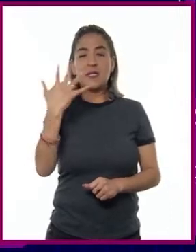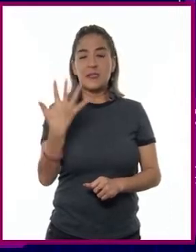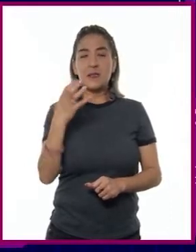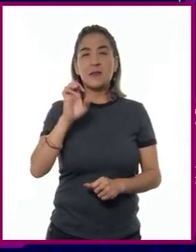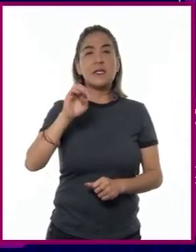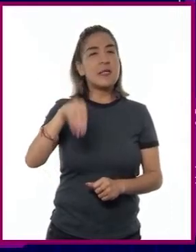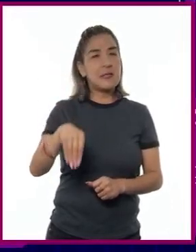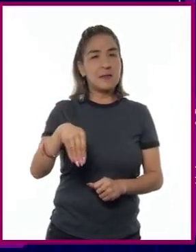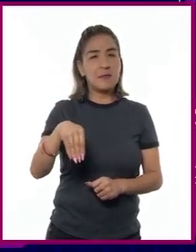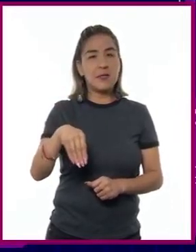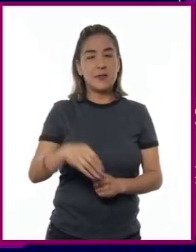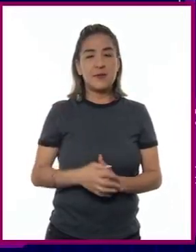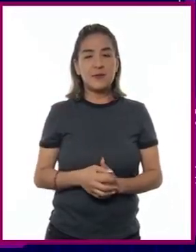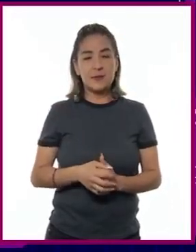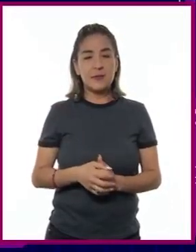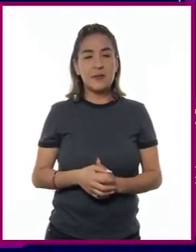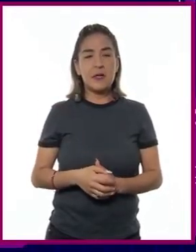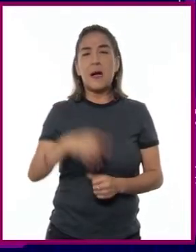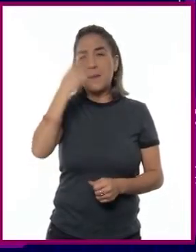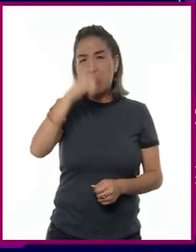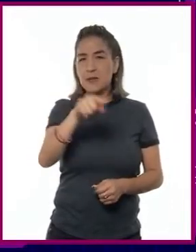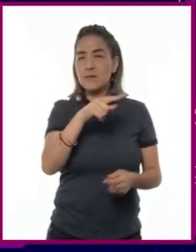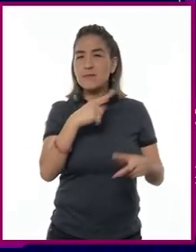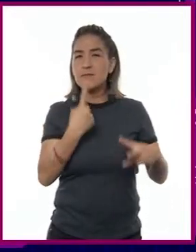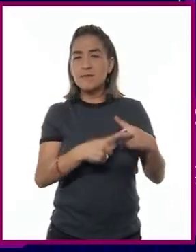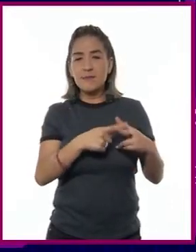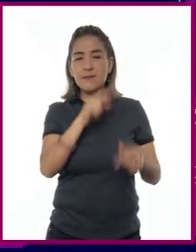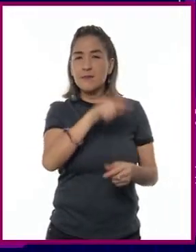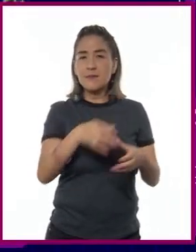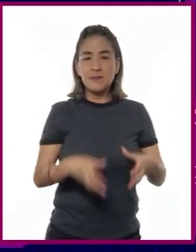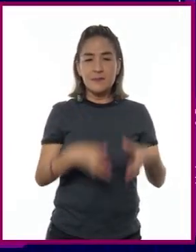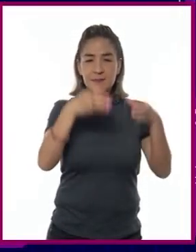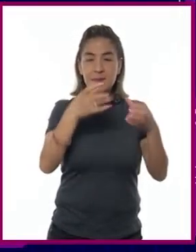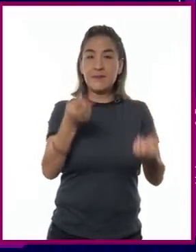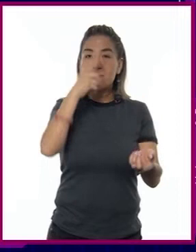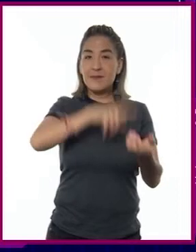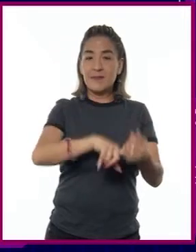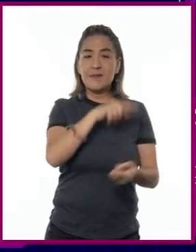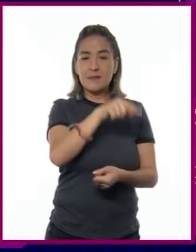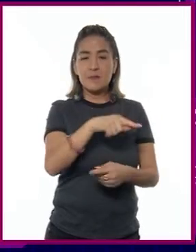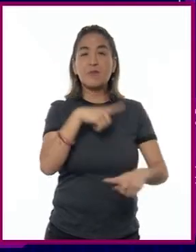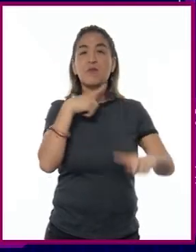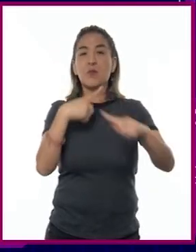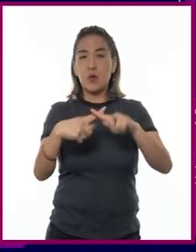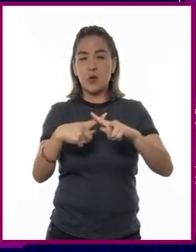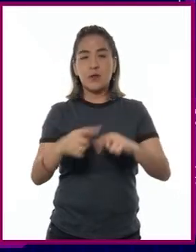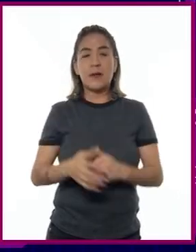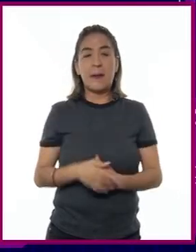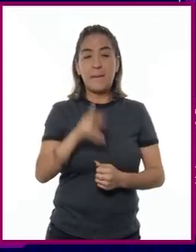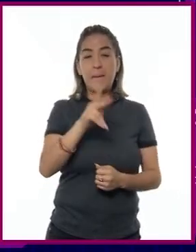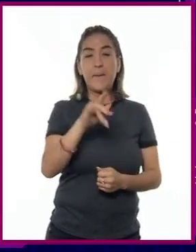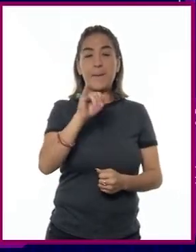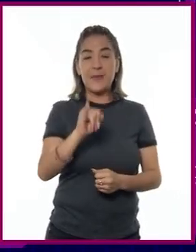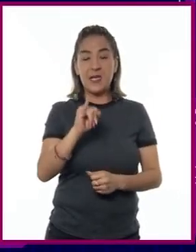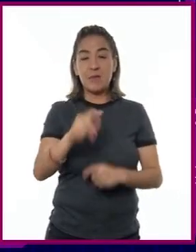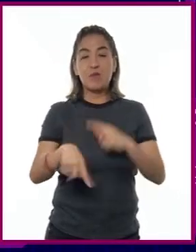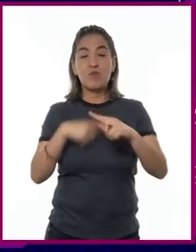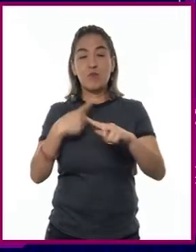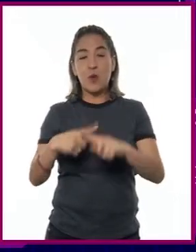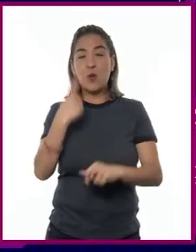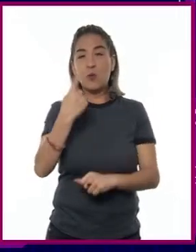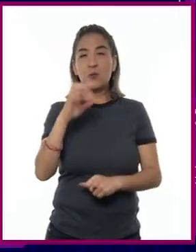93.75 centímetros, para calcular su volumen interno se multiplica pi por